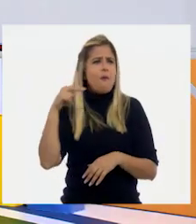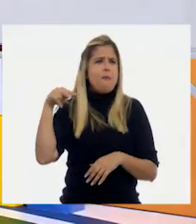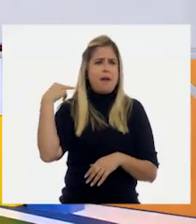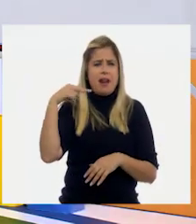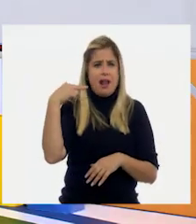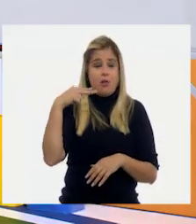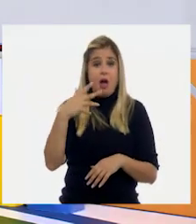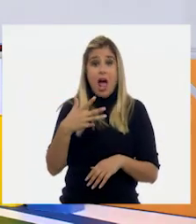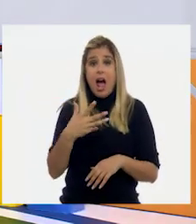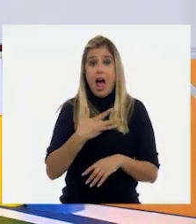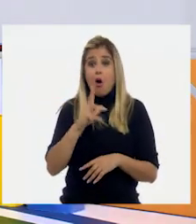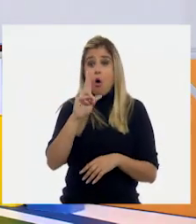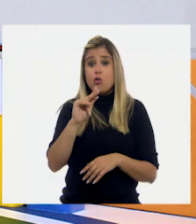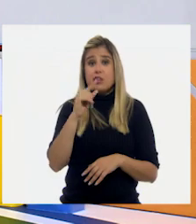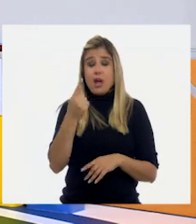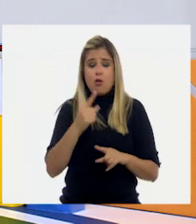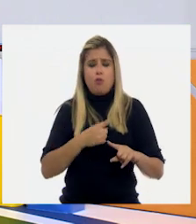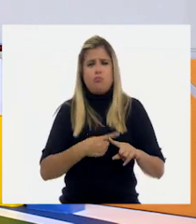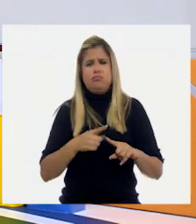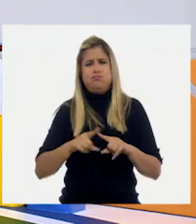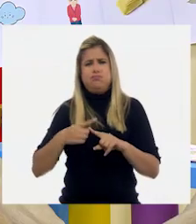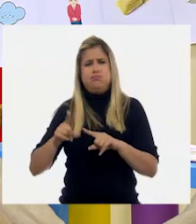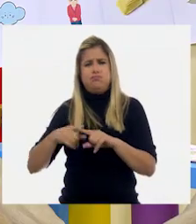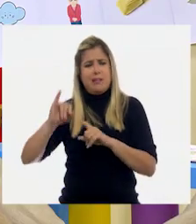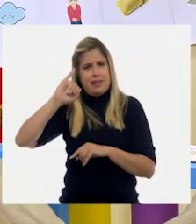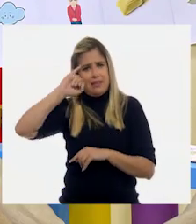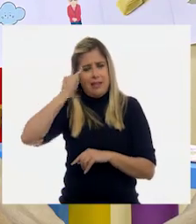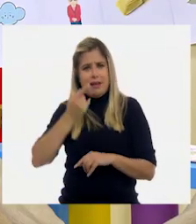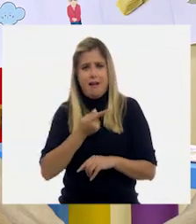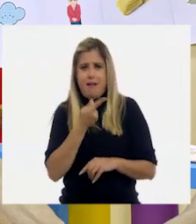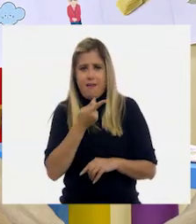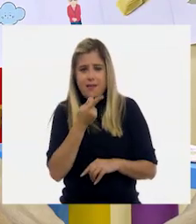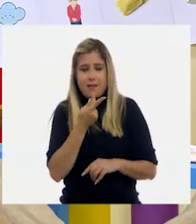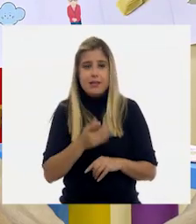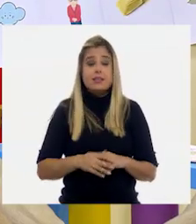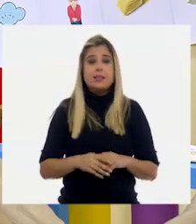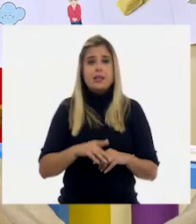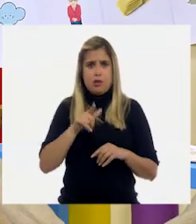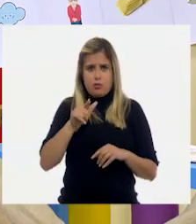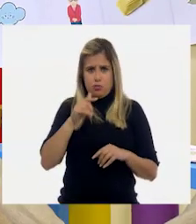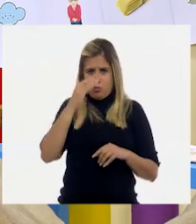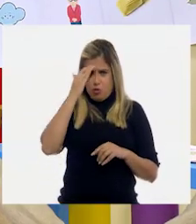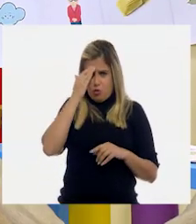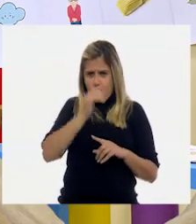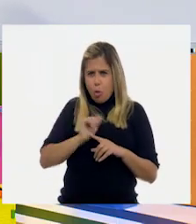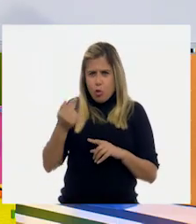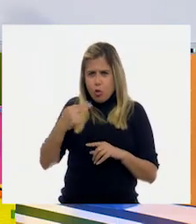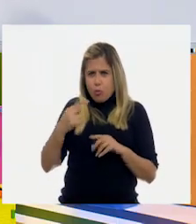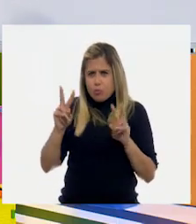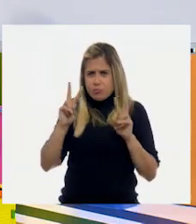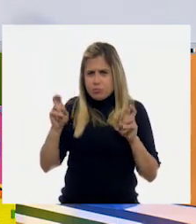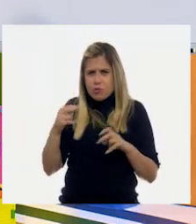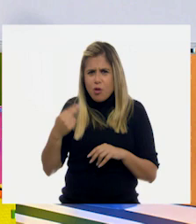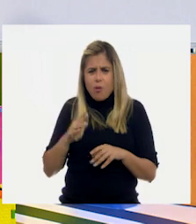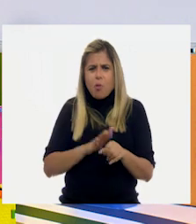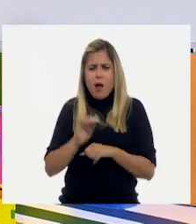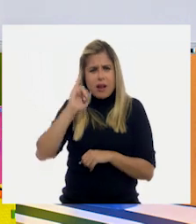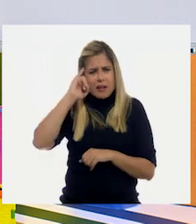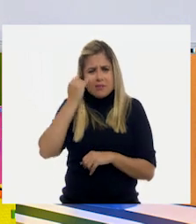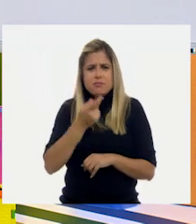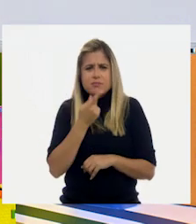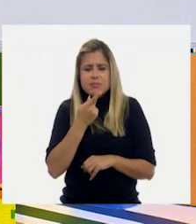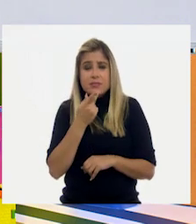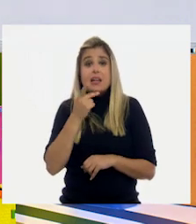hay 81 variantes dialectales. Oiga, maestra, ¿y se le conoce con algún otro nombre? Sí, Pepe. Ajá. La